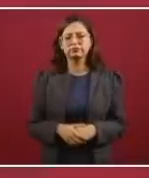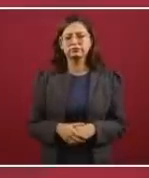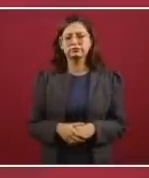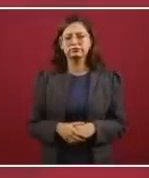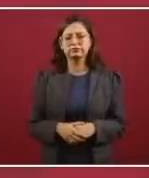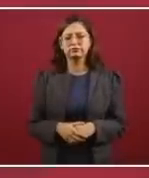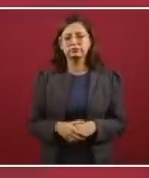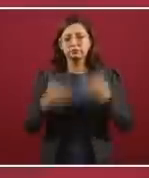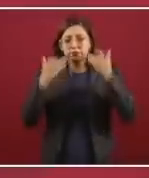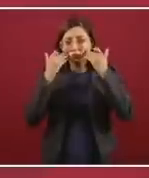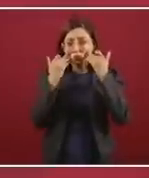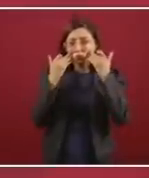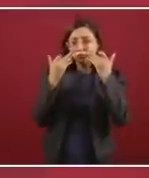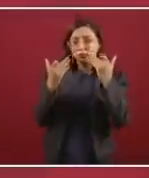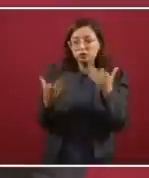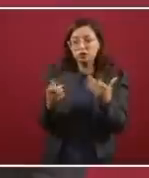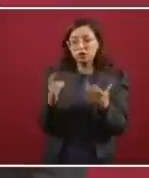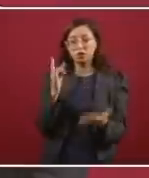como testigo.